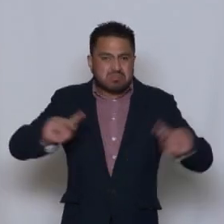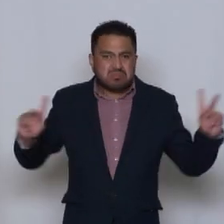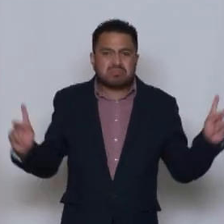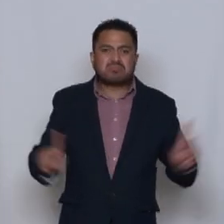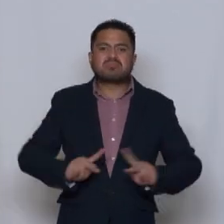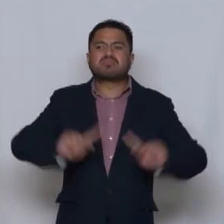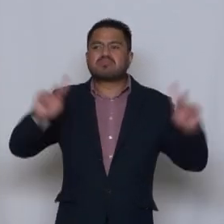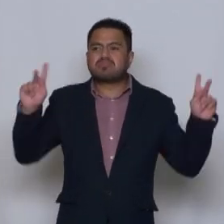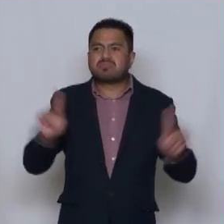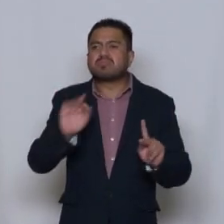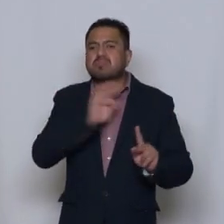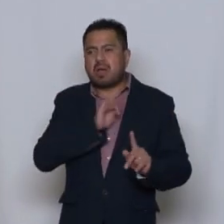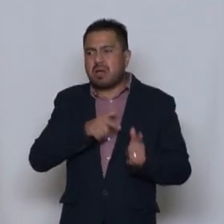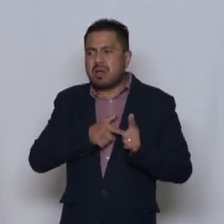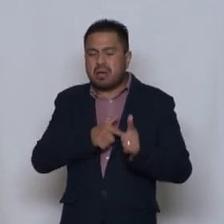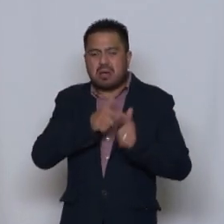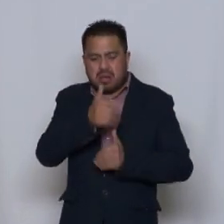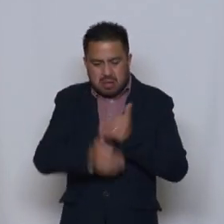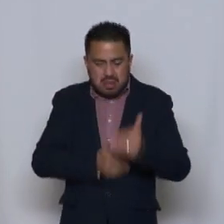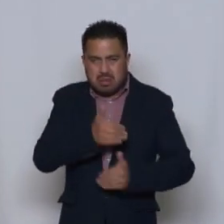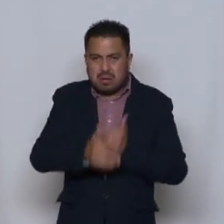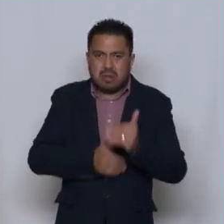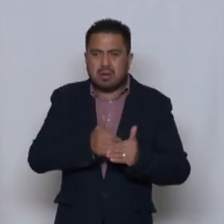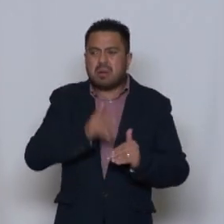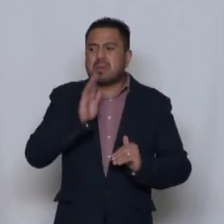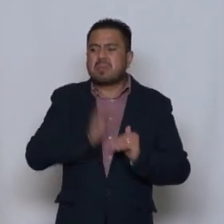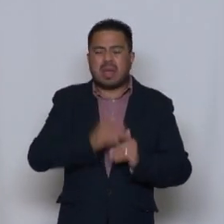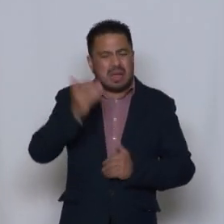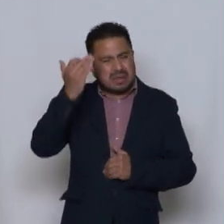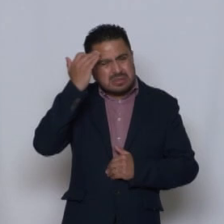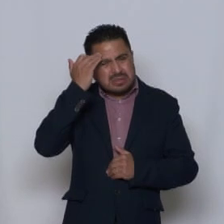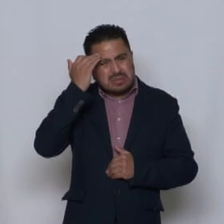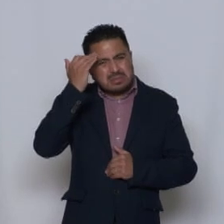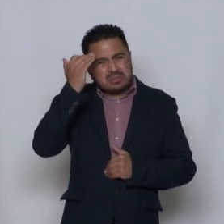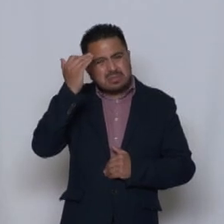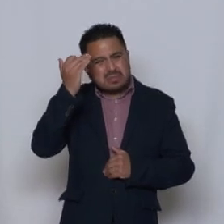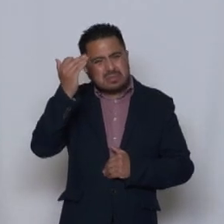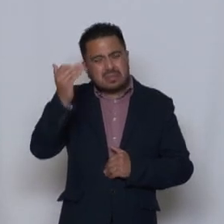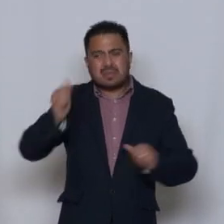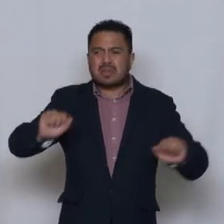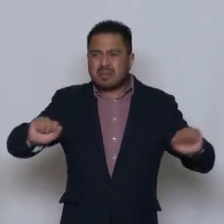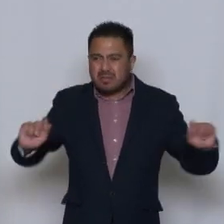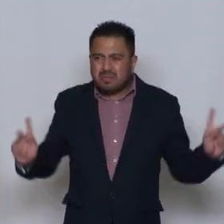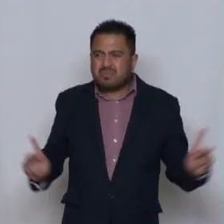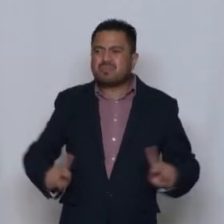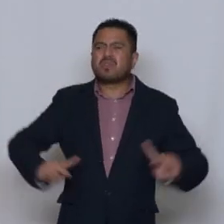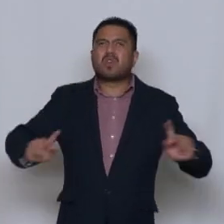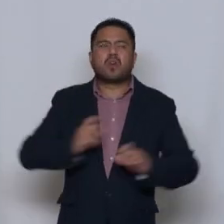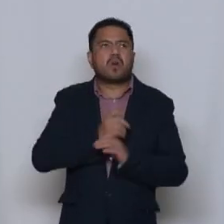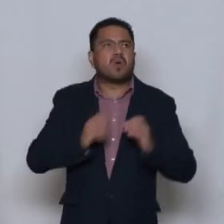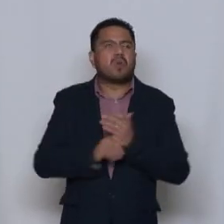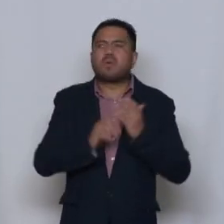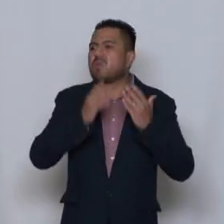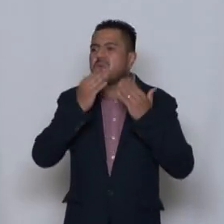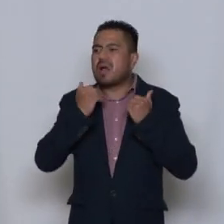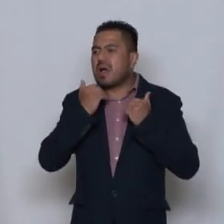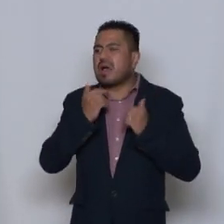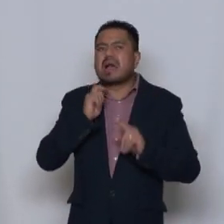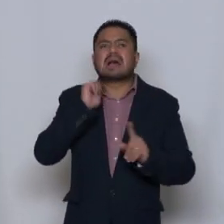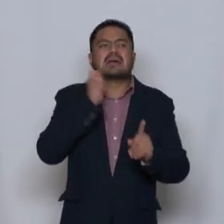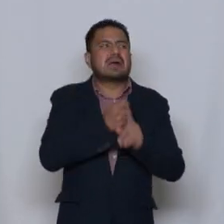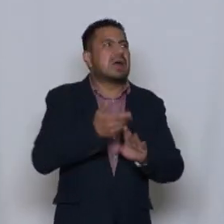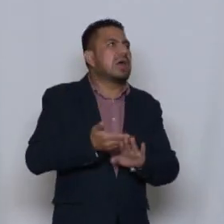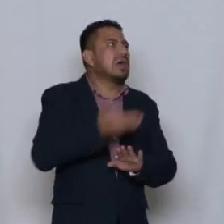se le puede seguir durante mucho tiempo el vuelo, cosa que no existía, pues no sé,